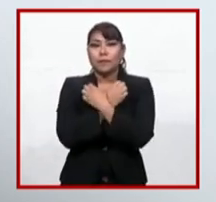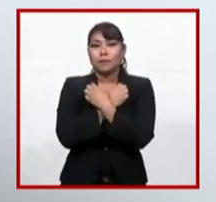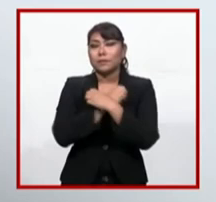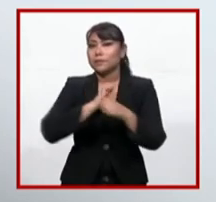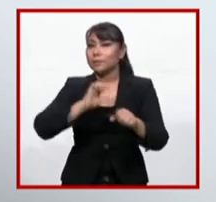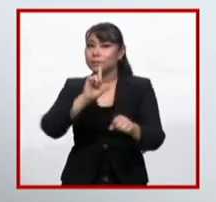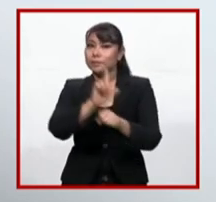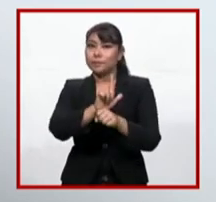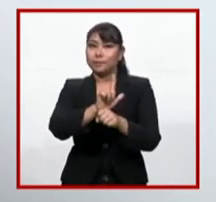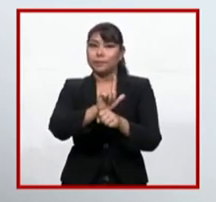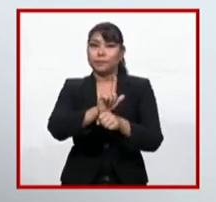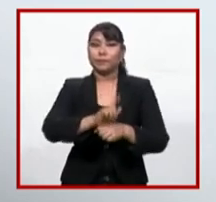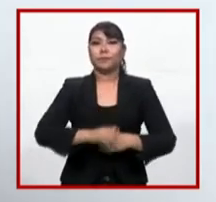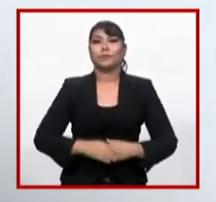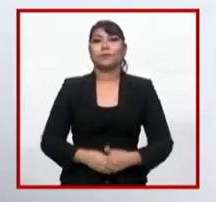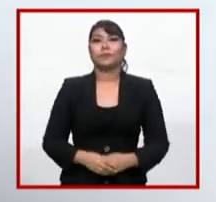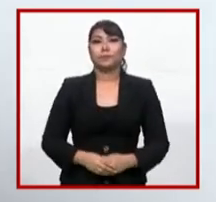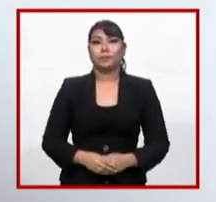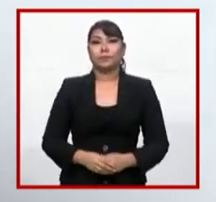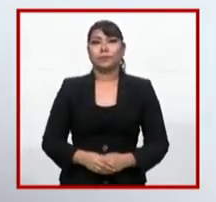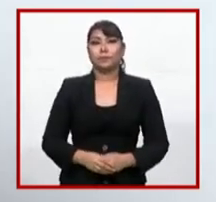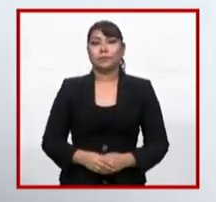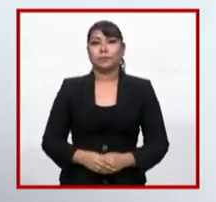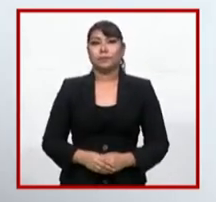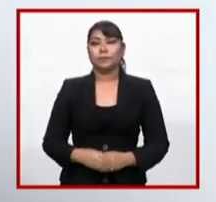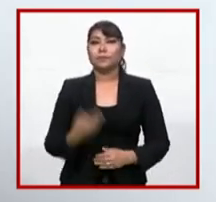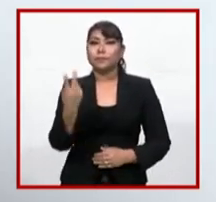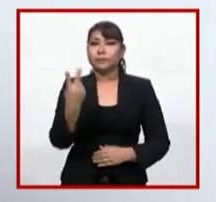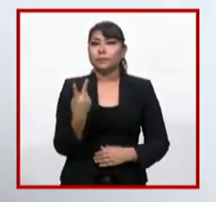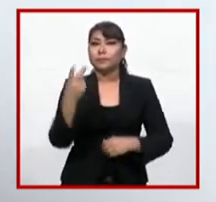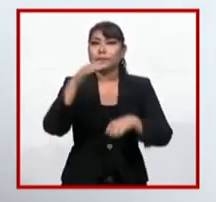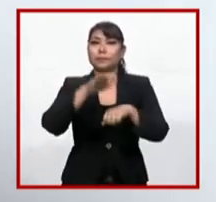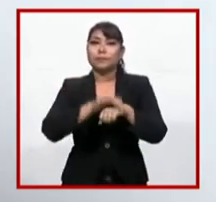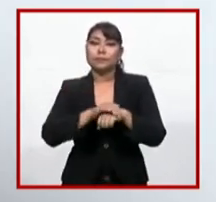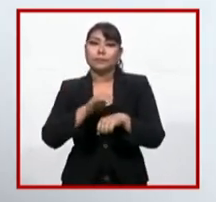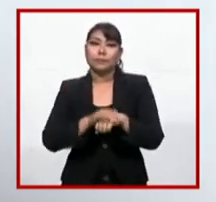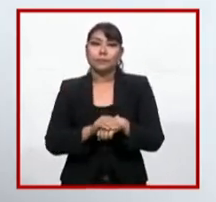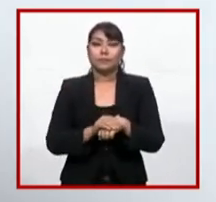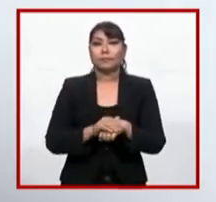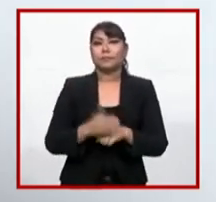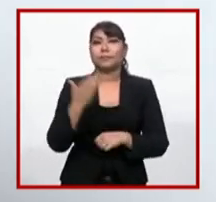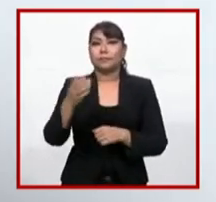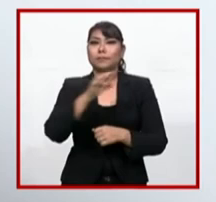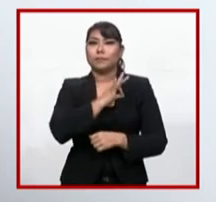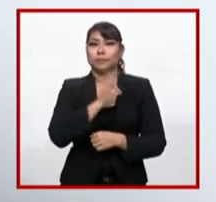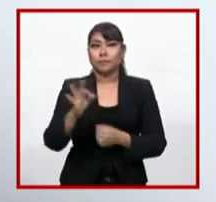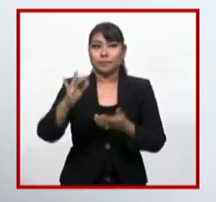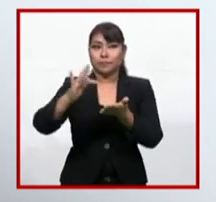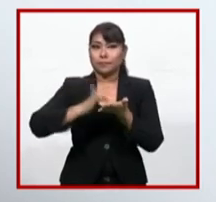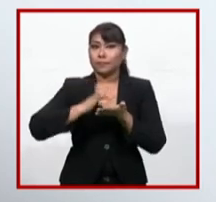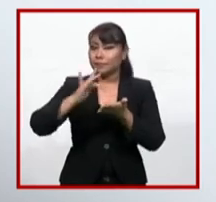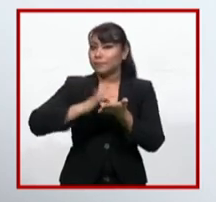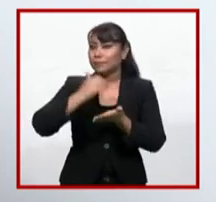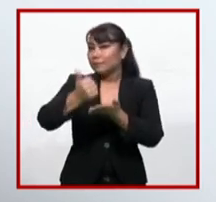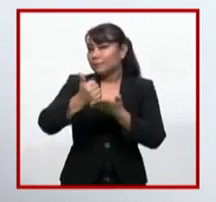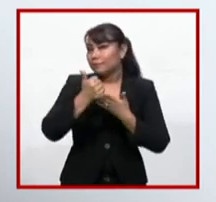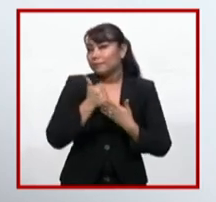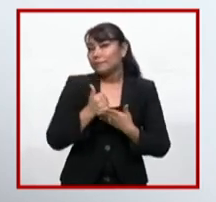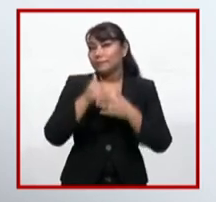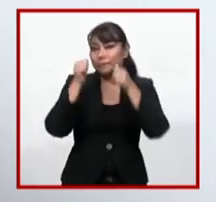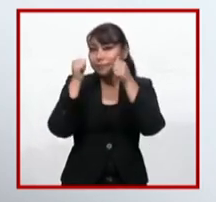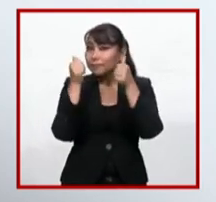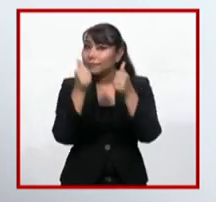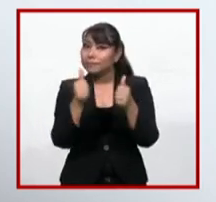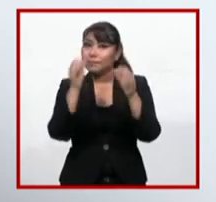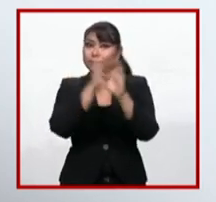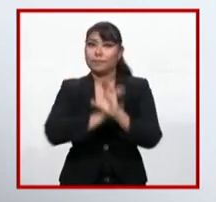educación especial. Soy tu amigo y necesito que tú escuches